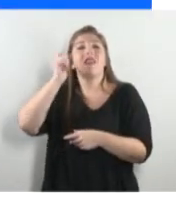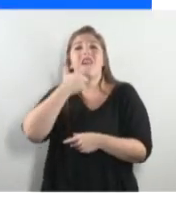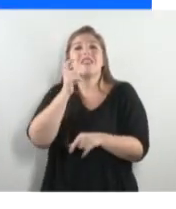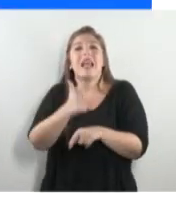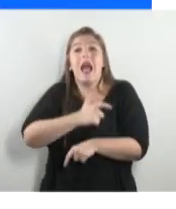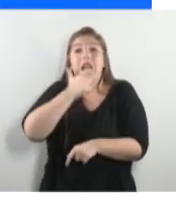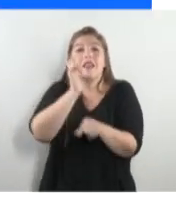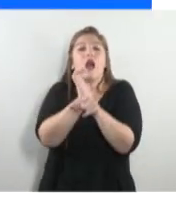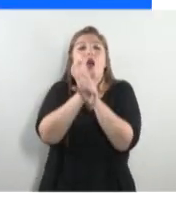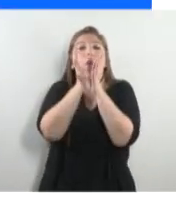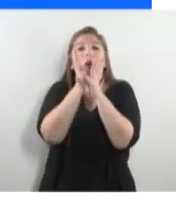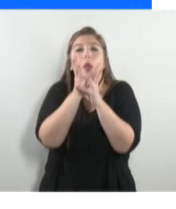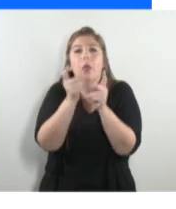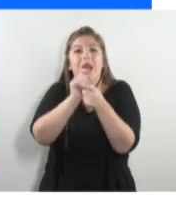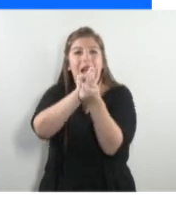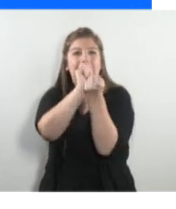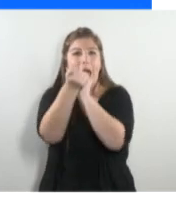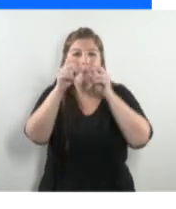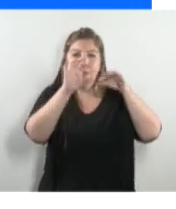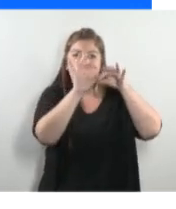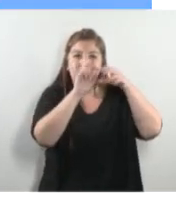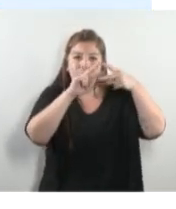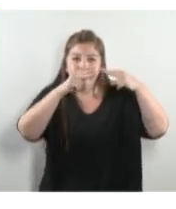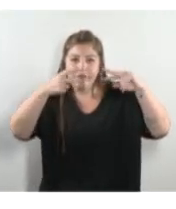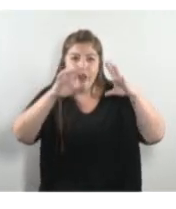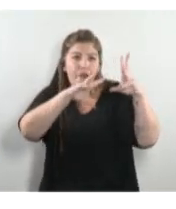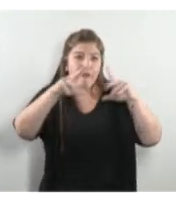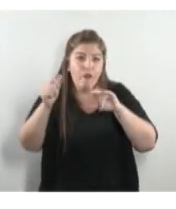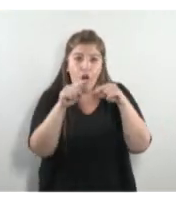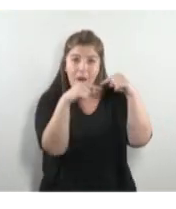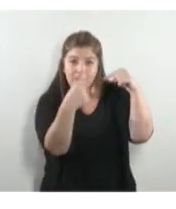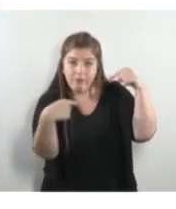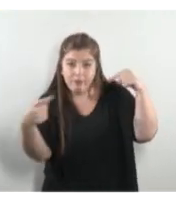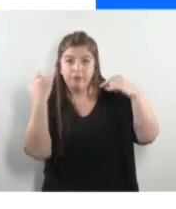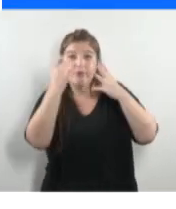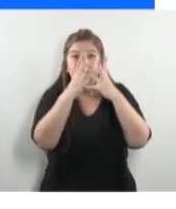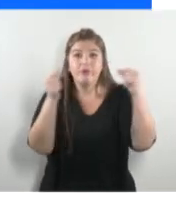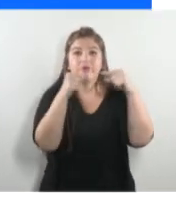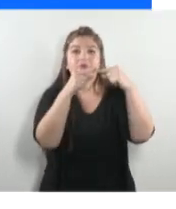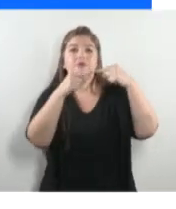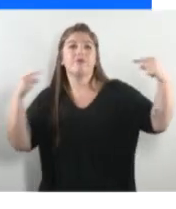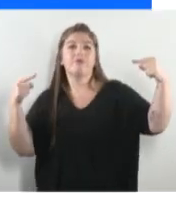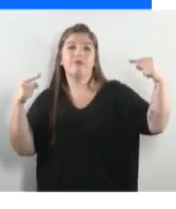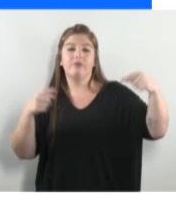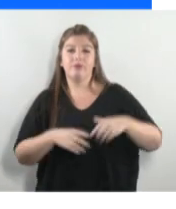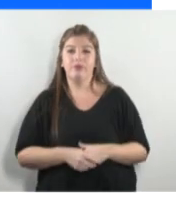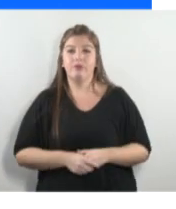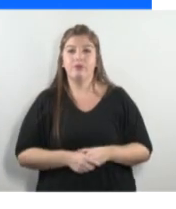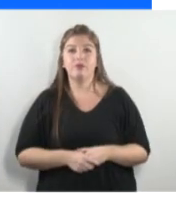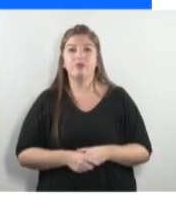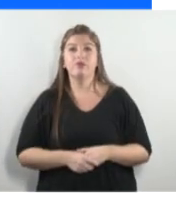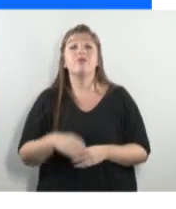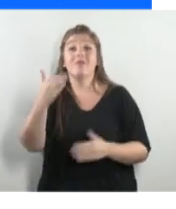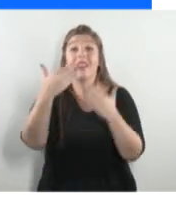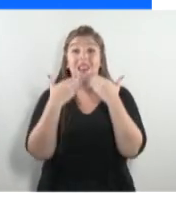desnaturalizan, modificando los enlaces que mantenían su estructura tridimensional y desenrollándose. Y es gracias